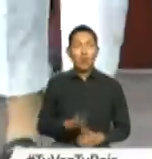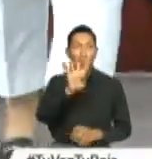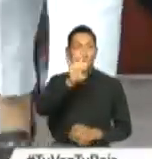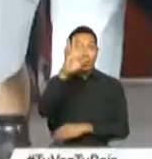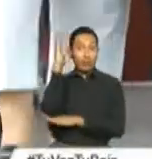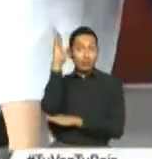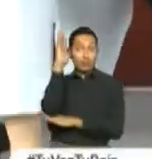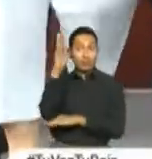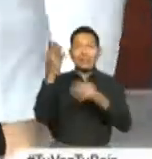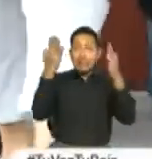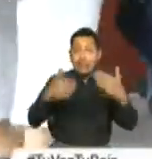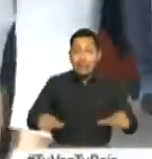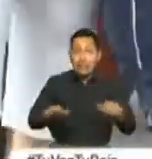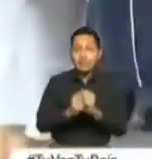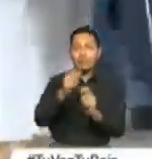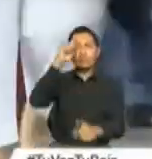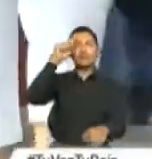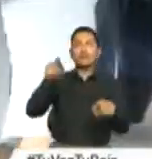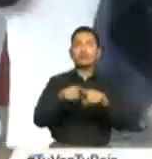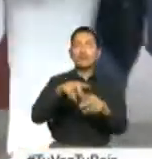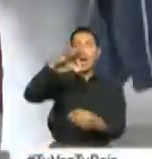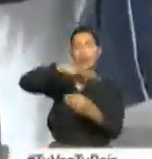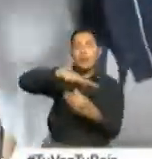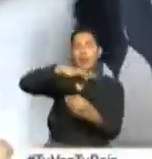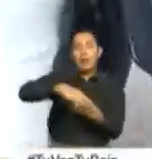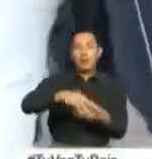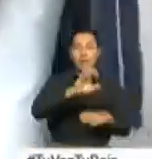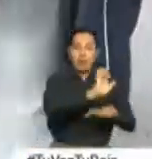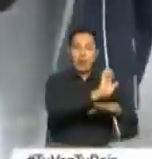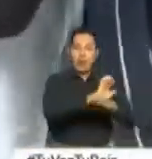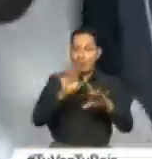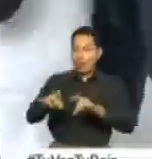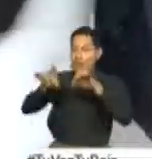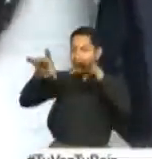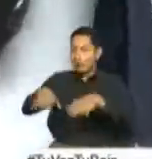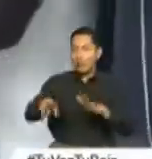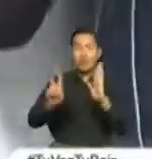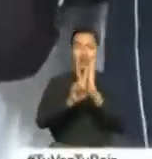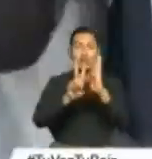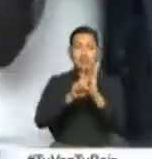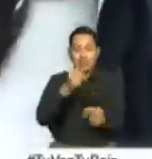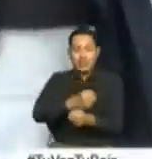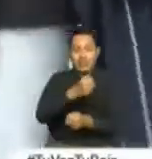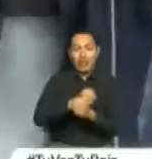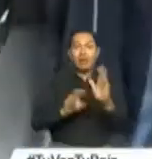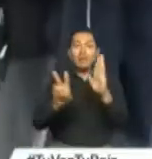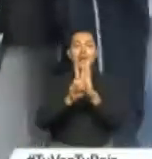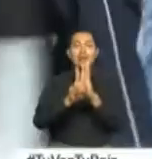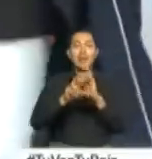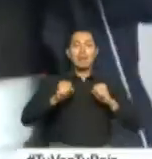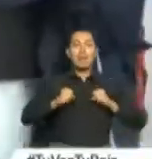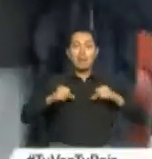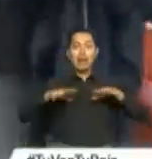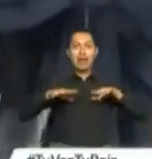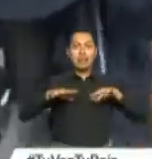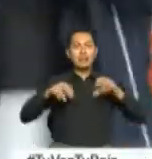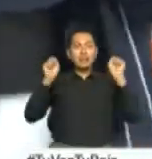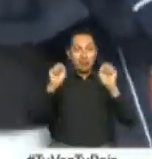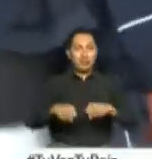intervenciones se aprobó por unanimidad el acuerdo entre Ecuador y Australia sobre visas de trabajo y vacaciones.